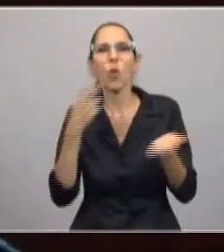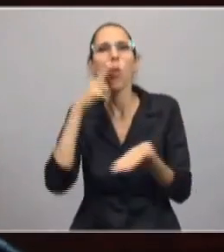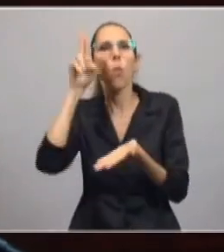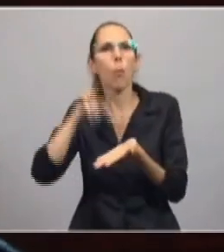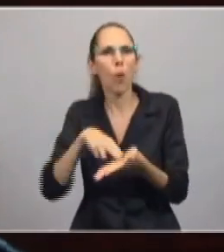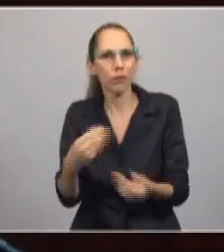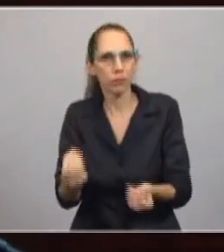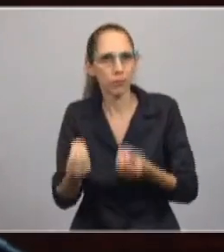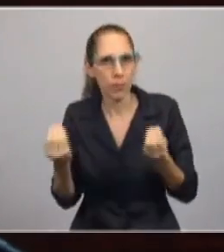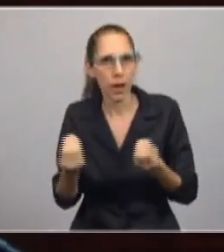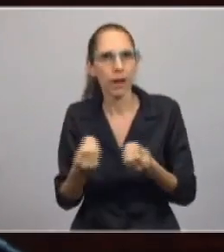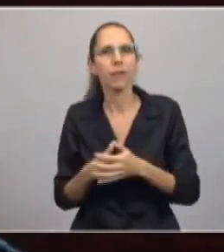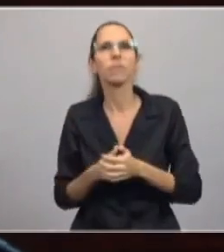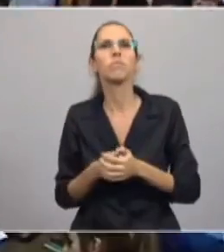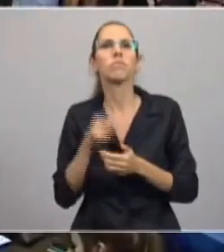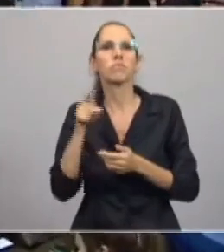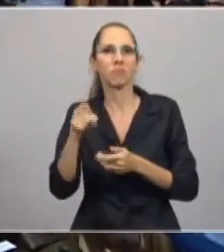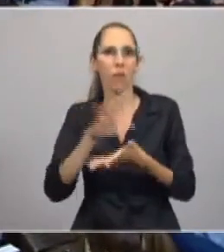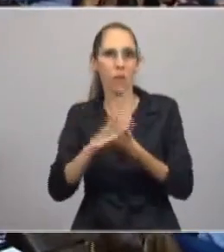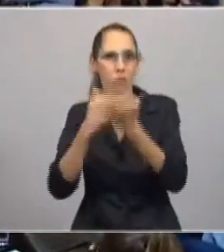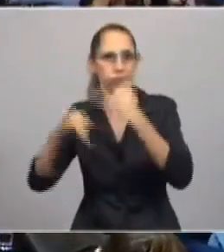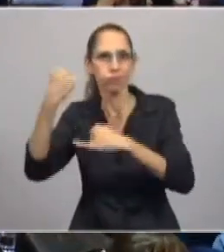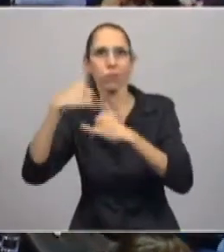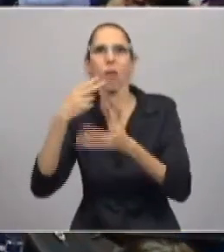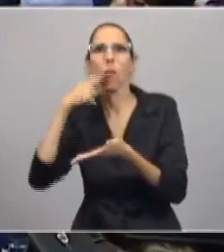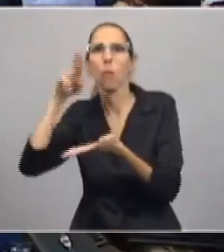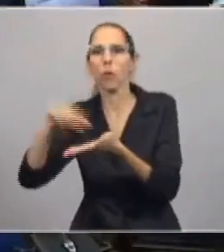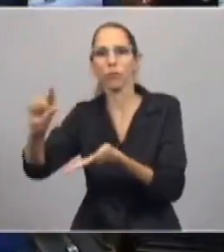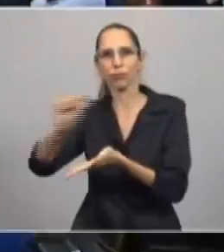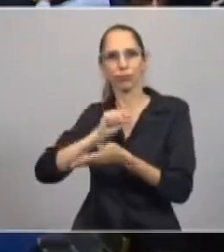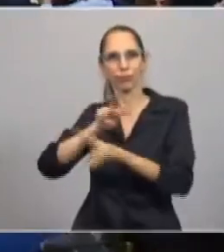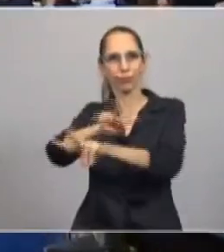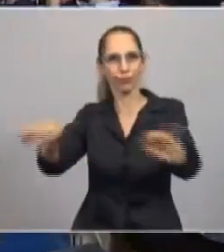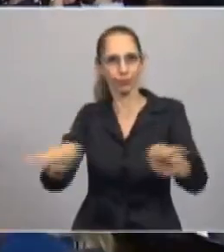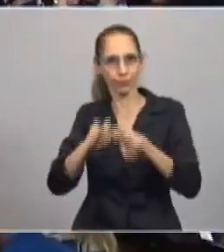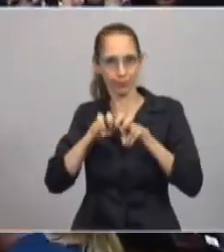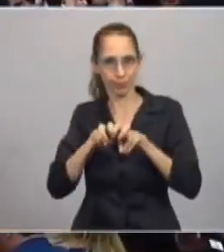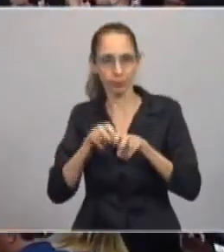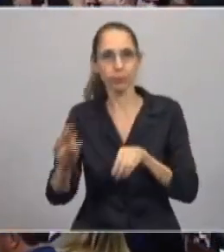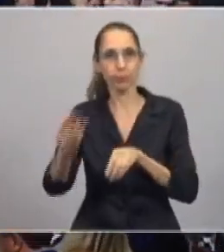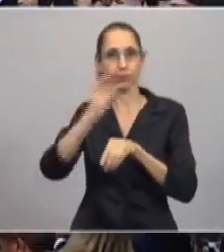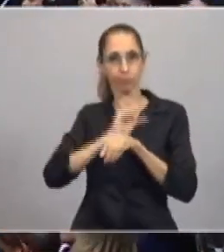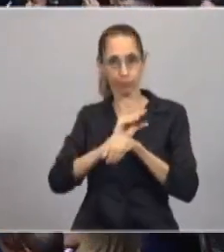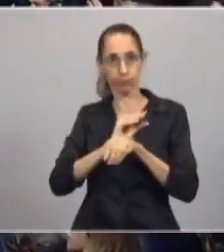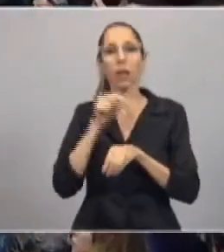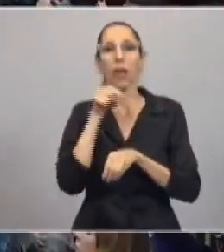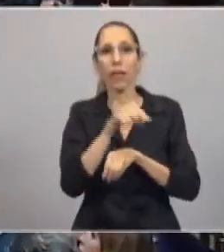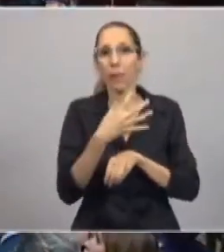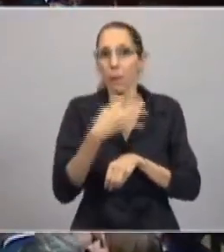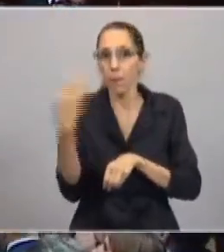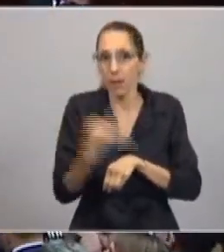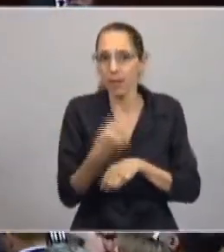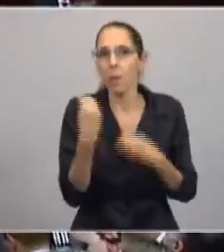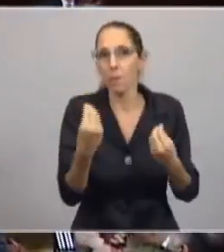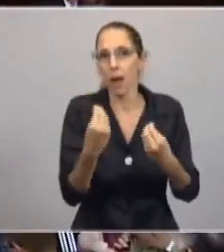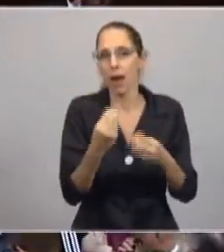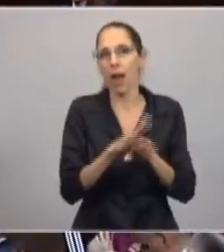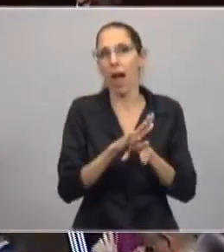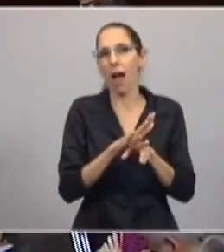los rendimientos de los instrumentos financieros, la implementación de un anticipo extraordinario sobre ingresos brutos